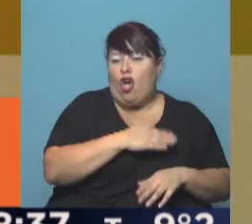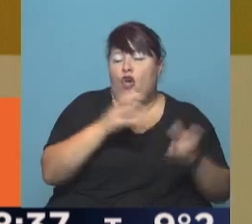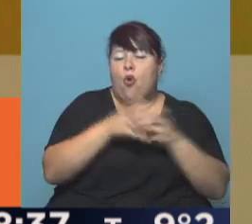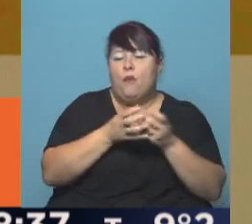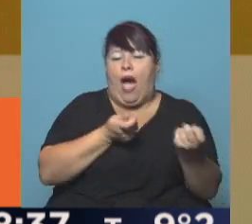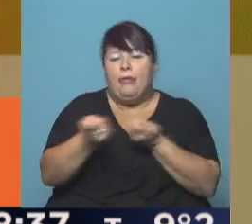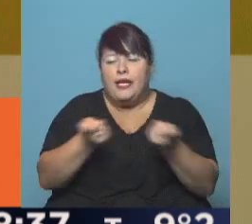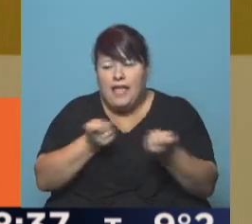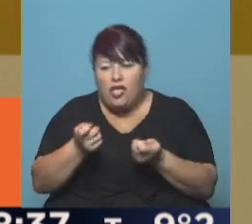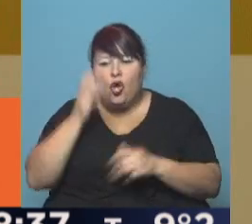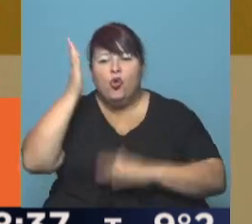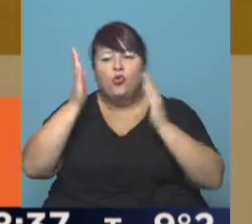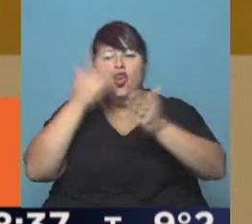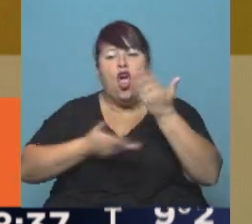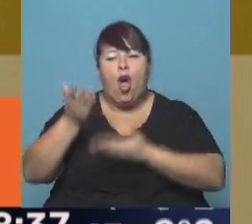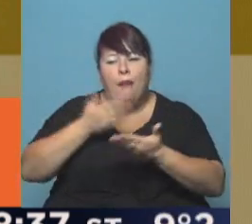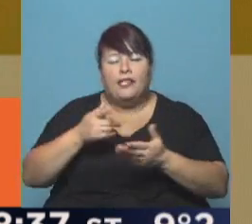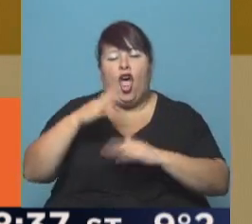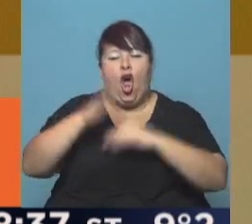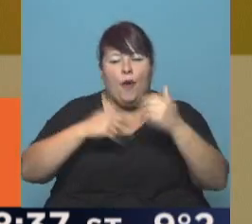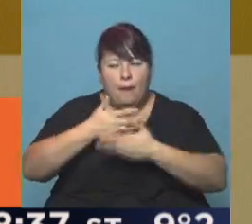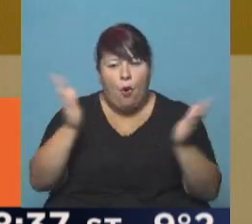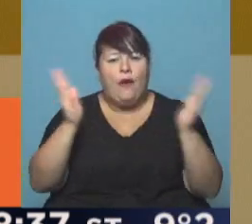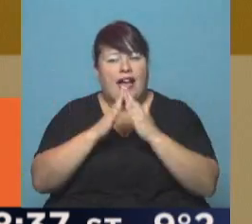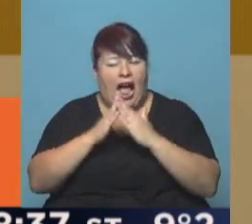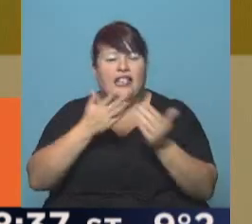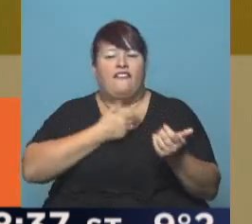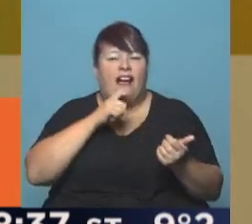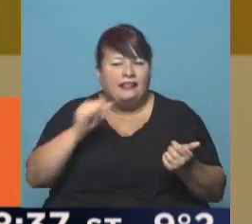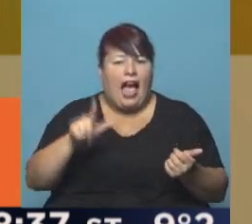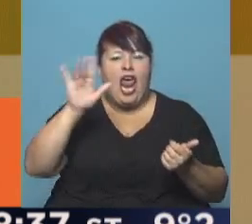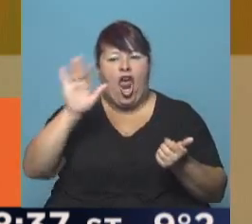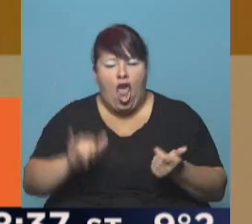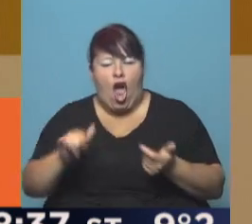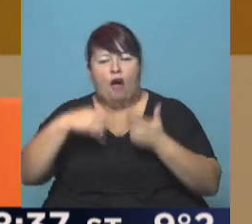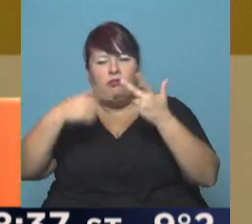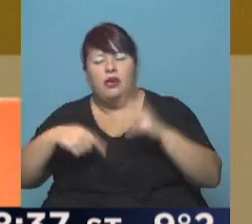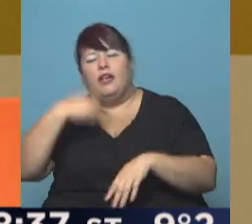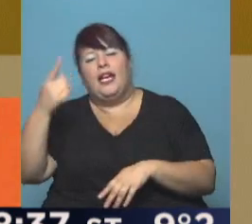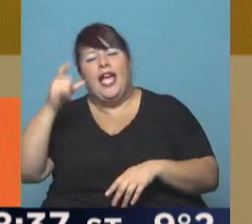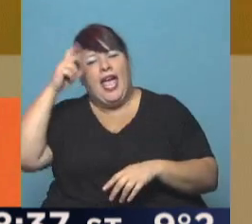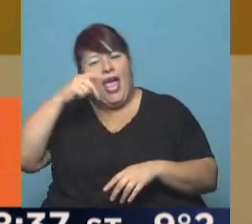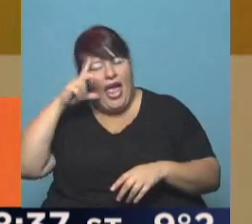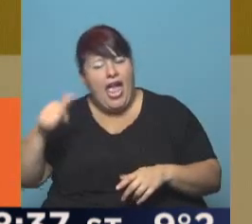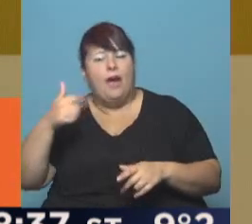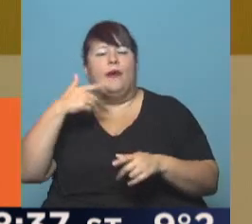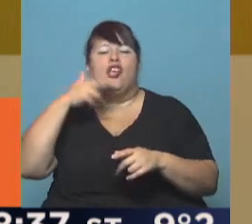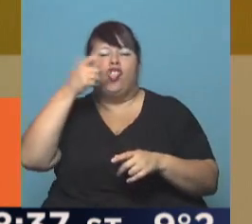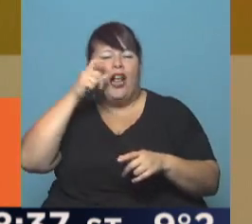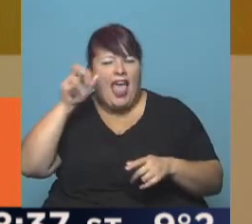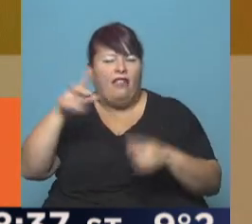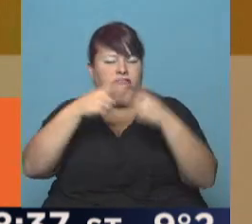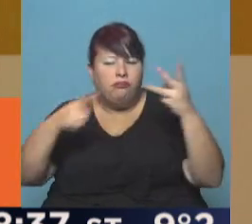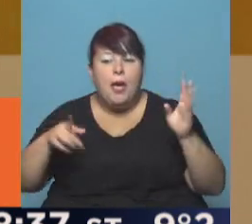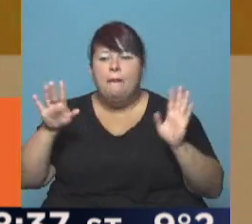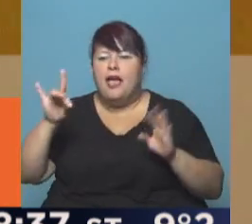de administración de sueños compartidos, es decir, obras públicas y vivienda, Fatala, López, y del otro lado Eve de Bonafini, Joclender,